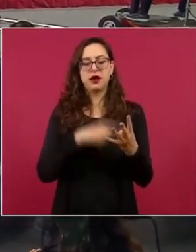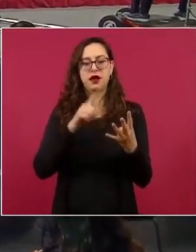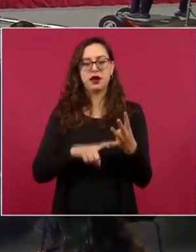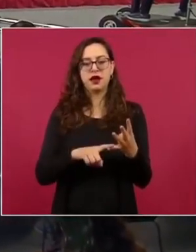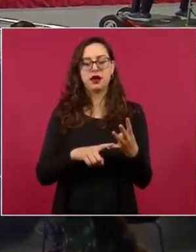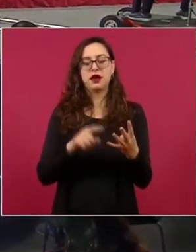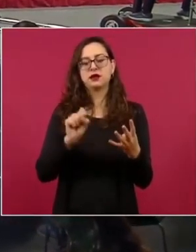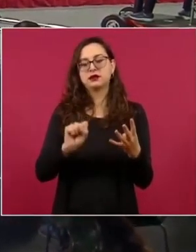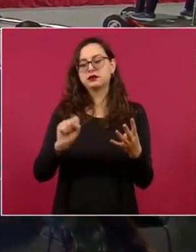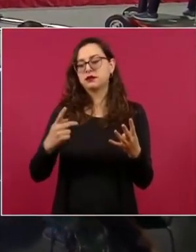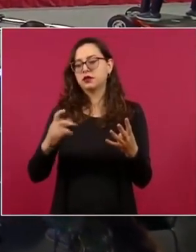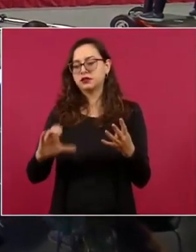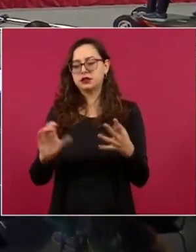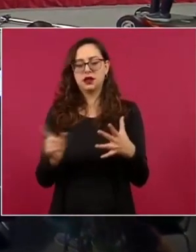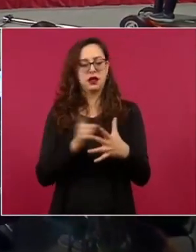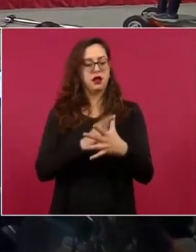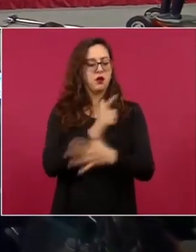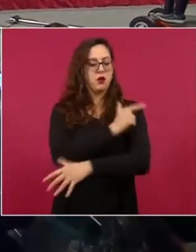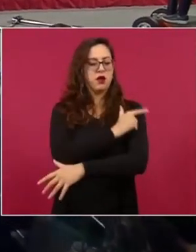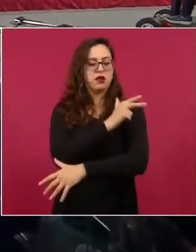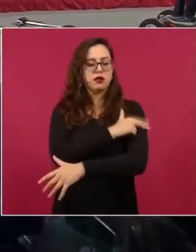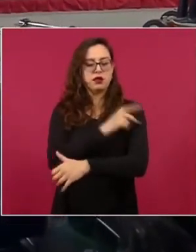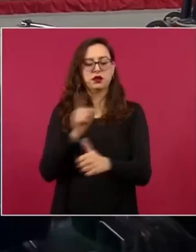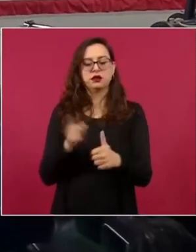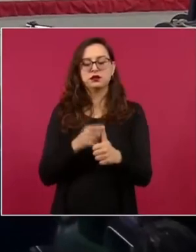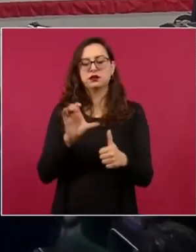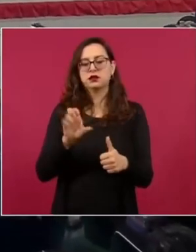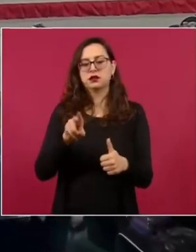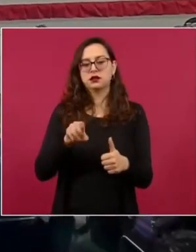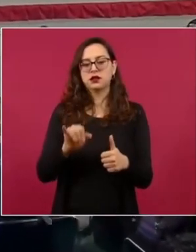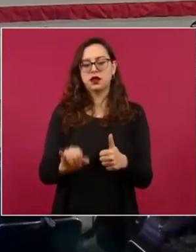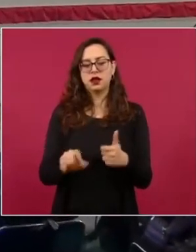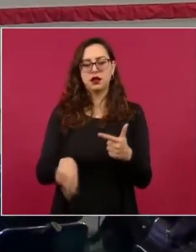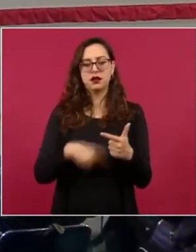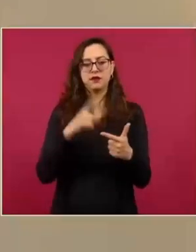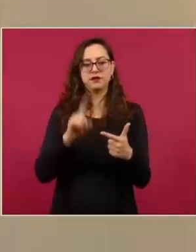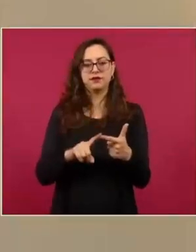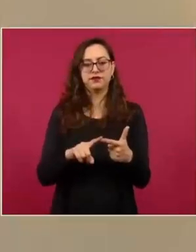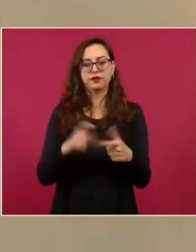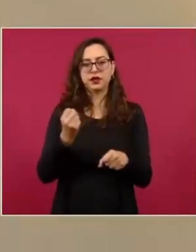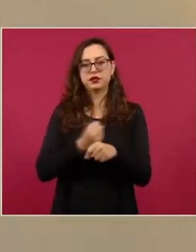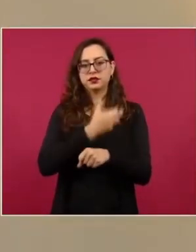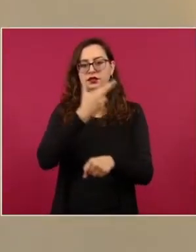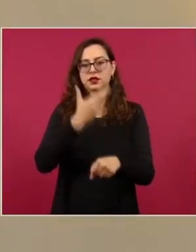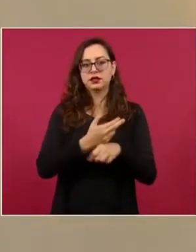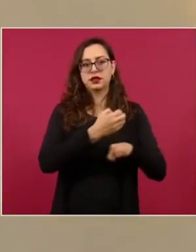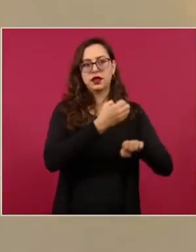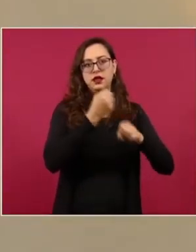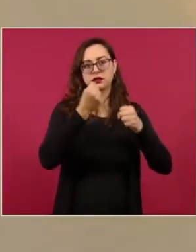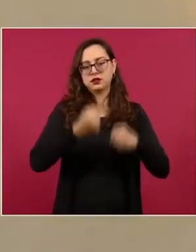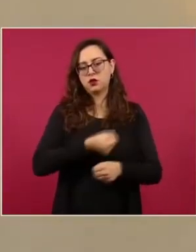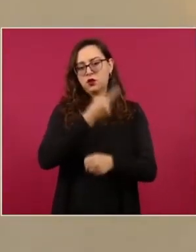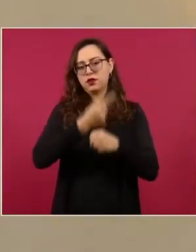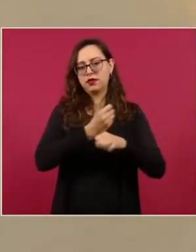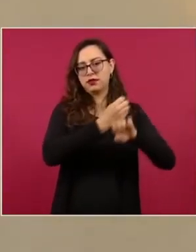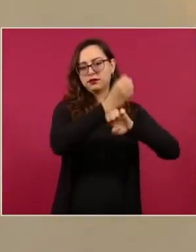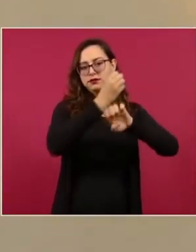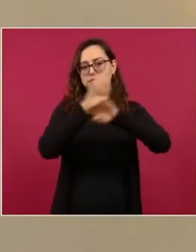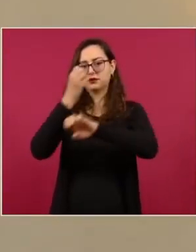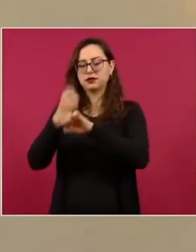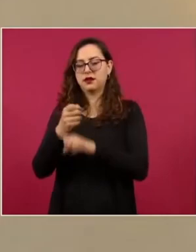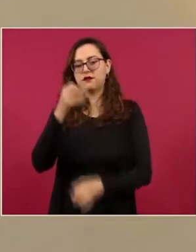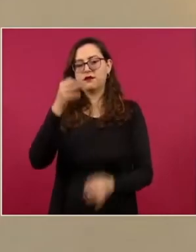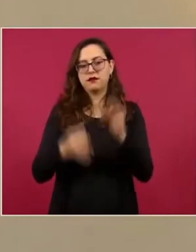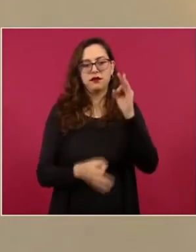Ciudadana, la Guardia Nacional, Centro Nacional de Inteligencia, las Secretarías de Seguridad de los Estados, las Fiscalías